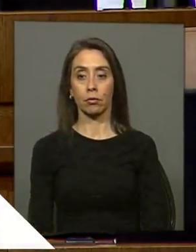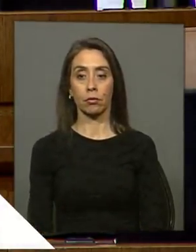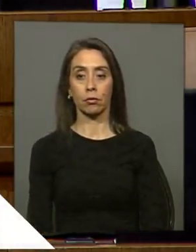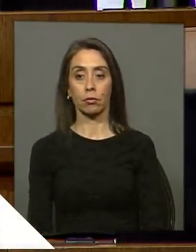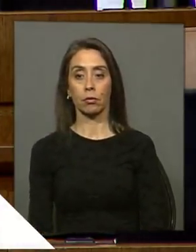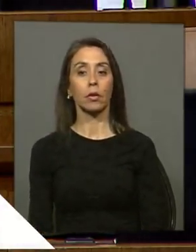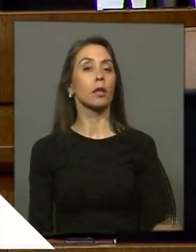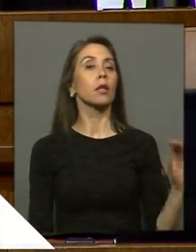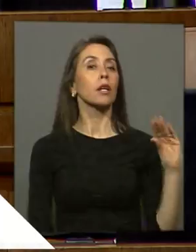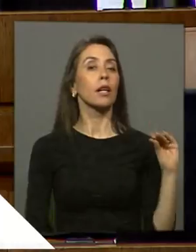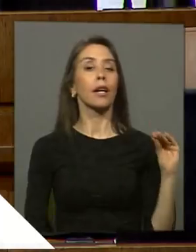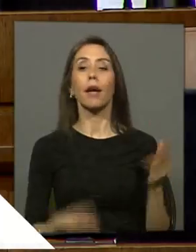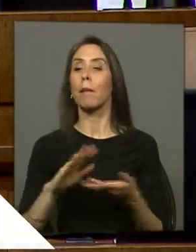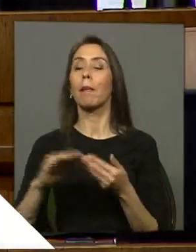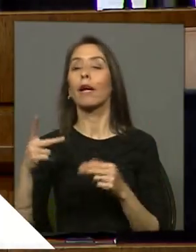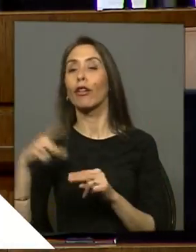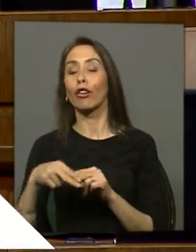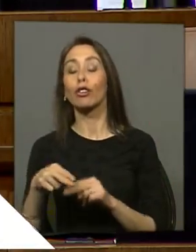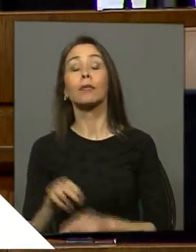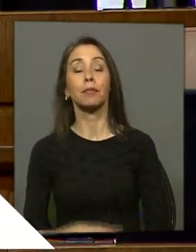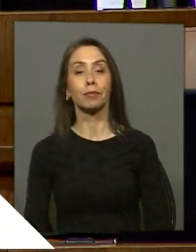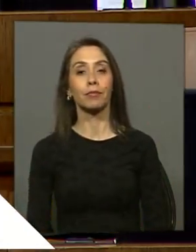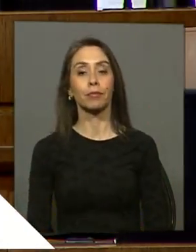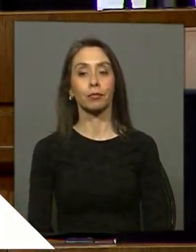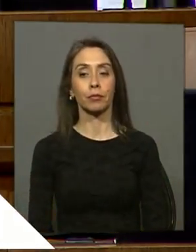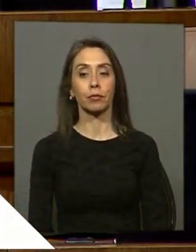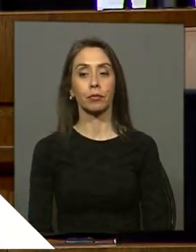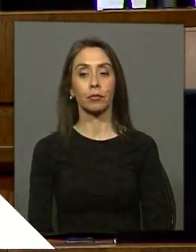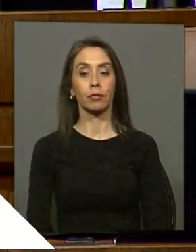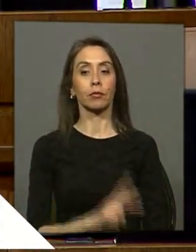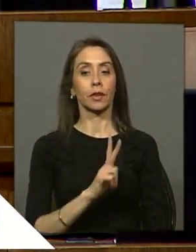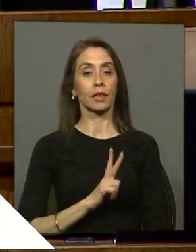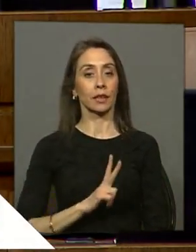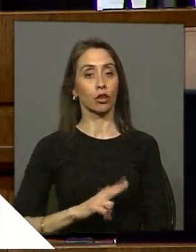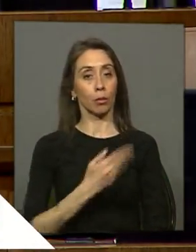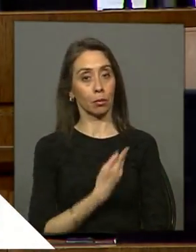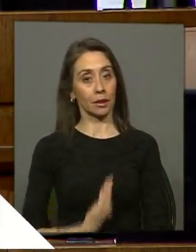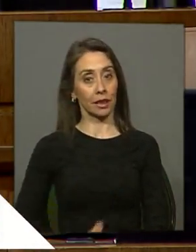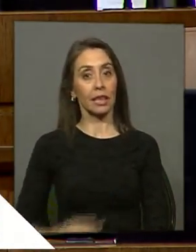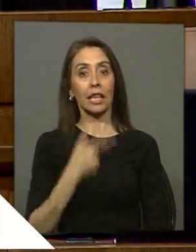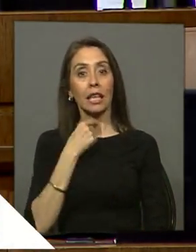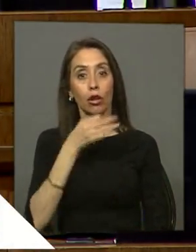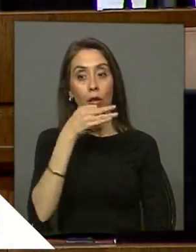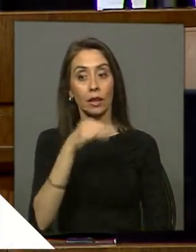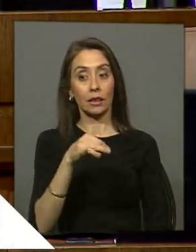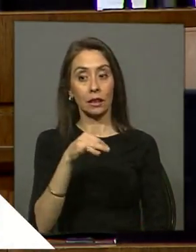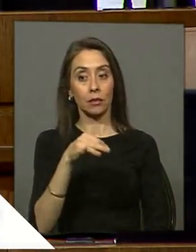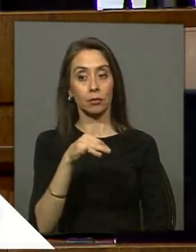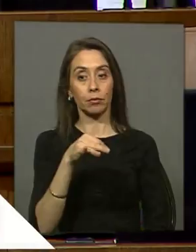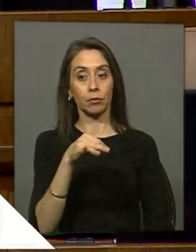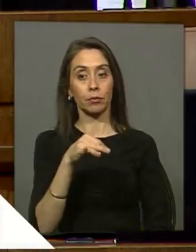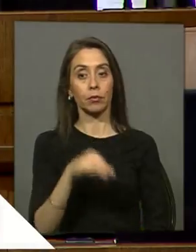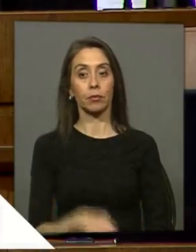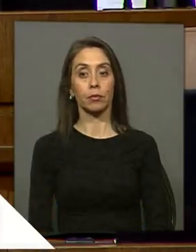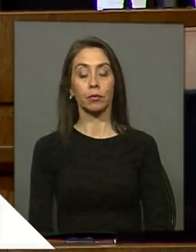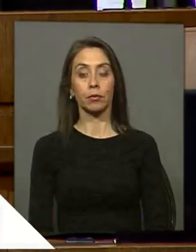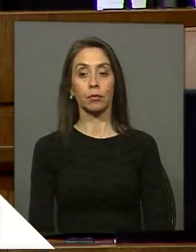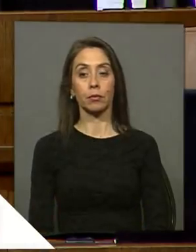perdón quiero señor presidente también señalar lo siguiente quiero decir